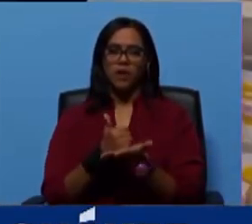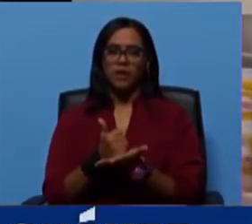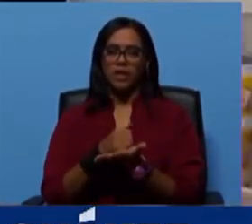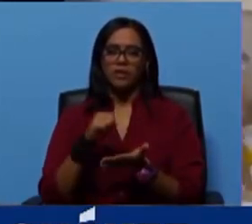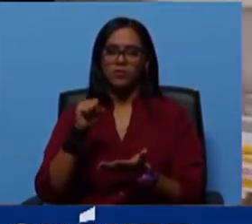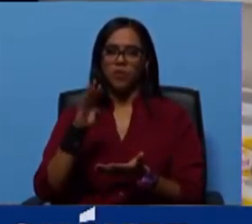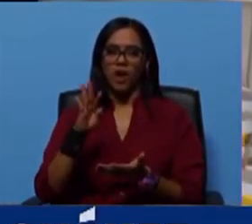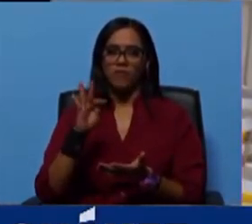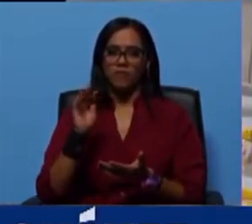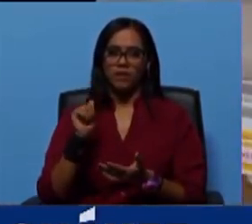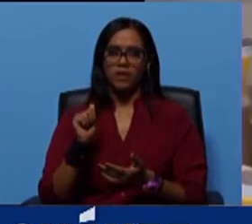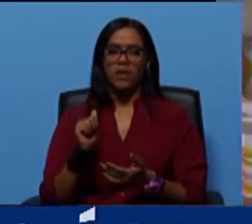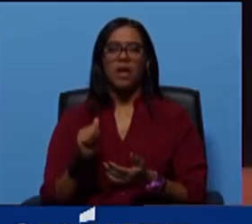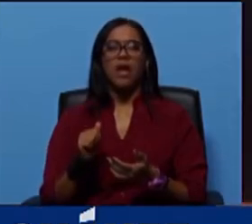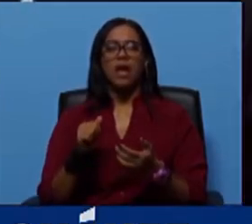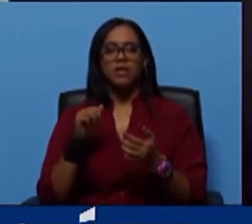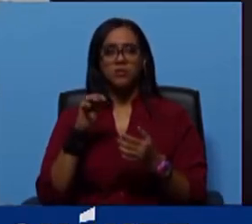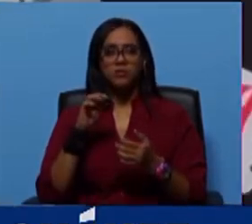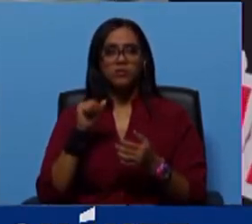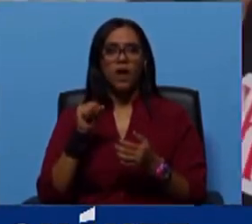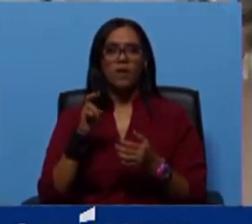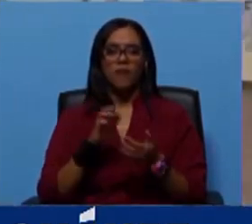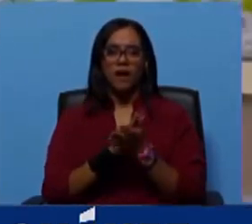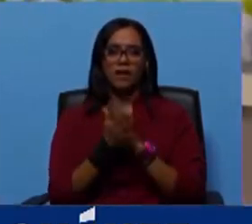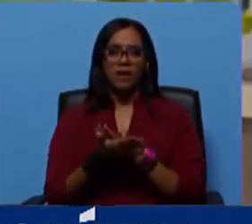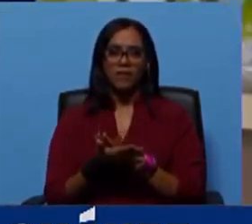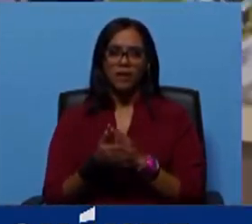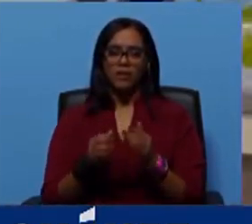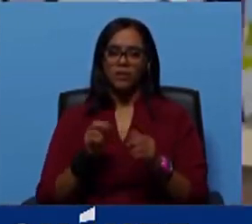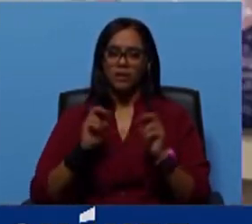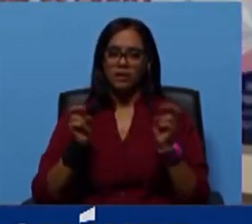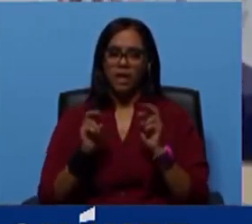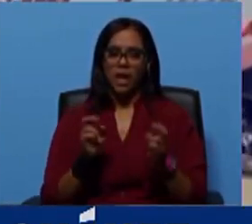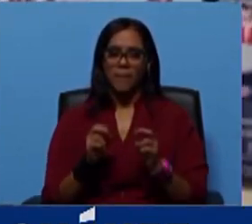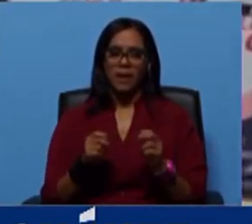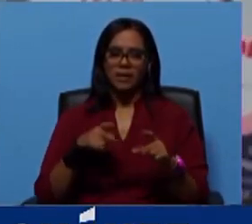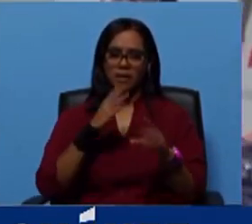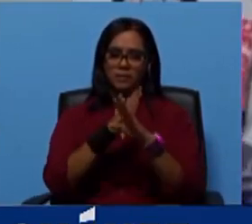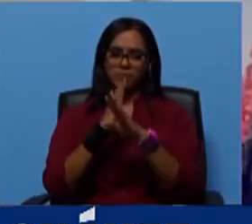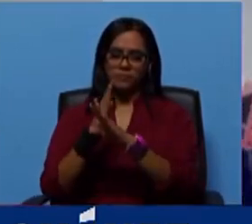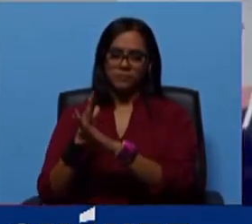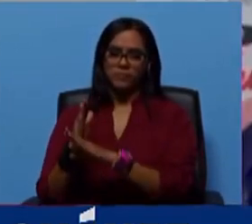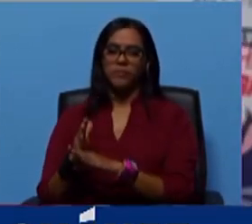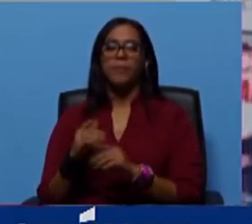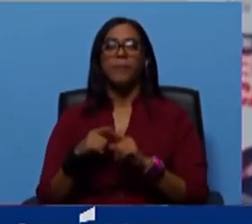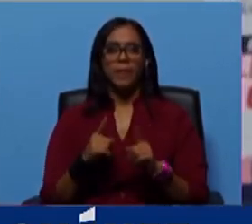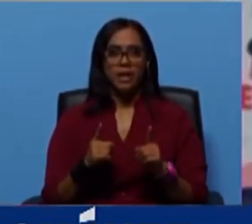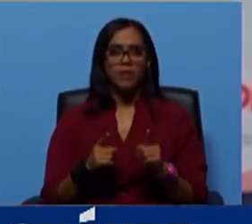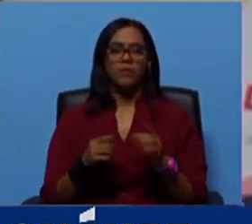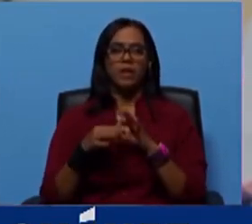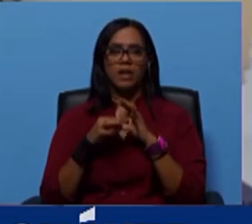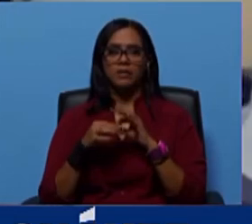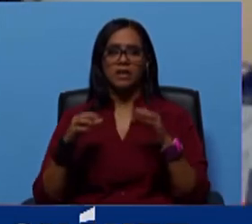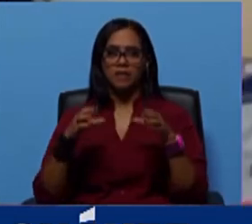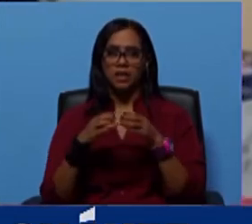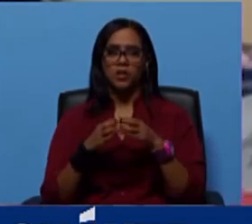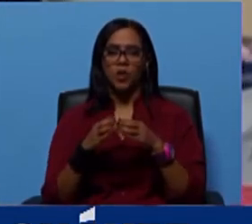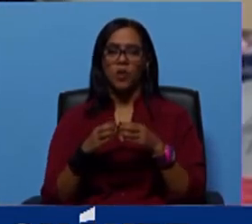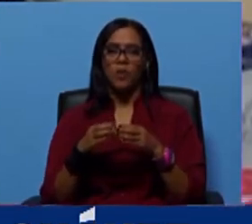El SUAF. Que el SUAF acabó con el tema de las roscas, pero es una alianza con el sector privado, que vende muy